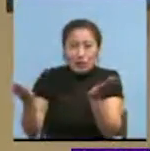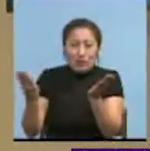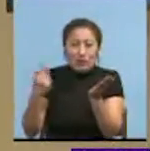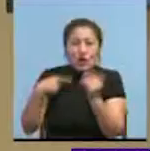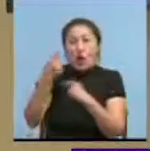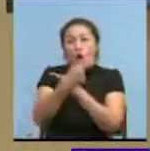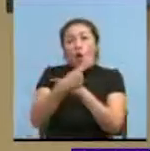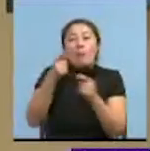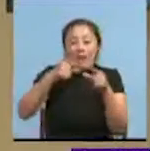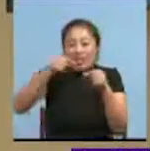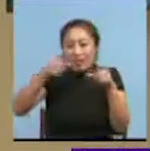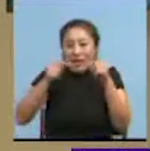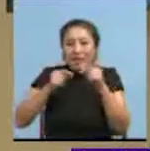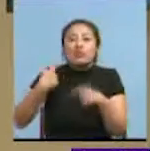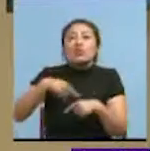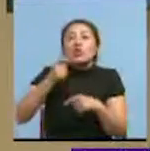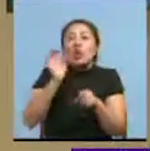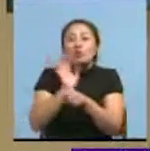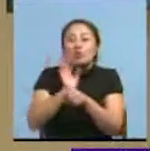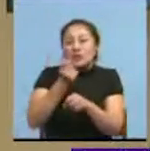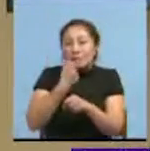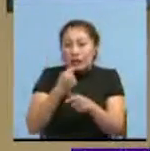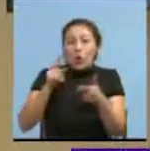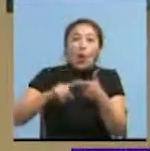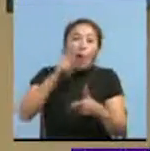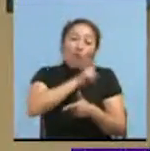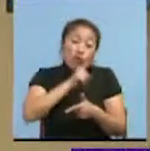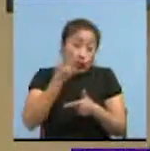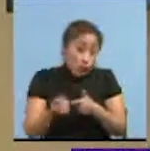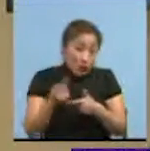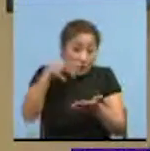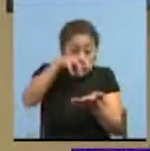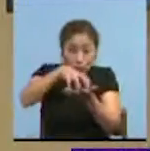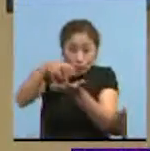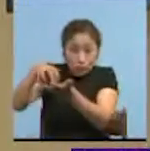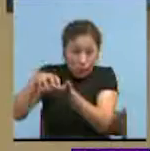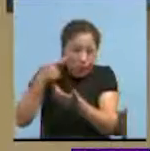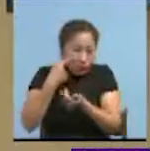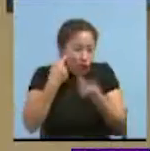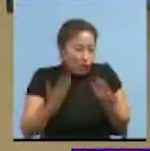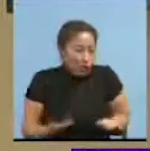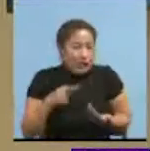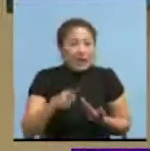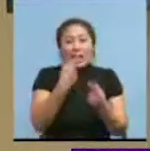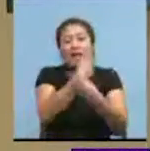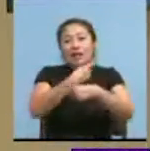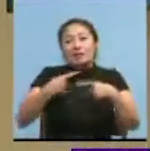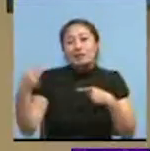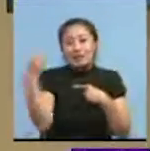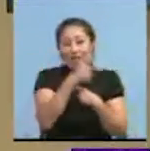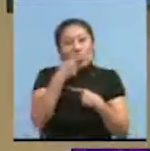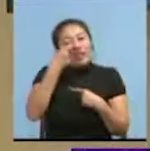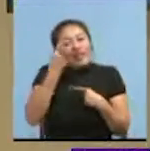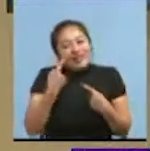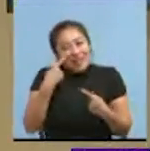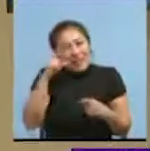hierbas medicinales, también de algunas frutas. En realidad está con pequeños productores. Vamos a conocer los datos de esta